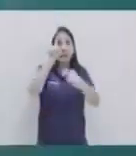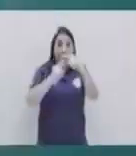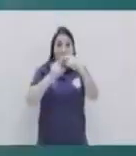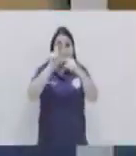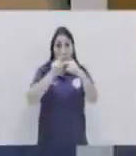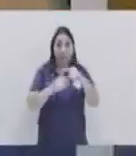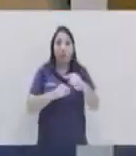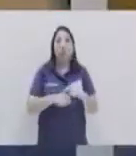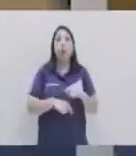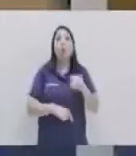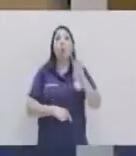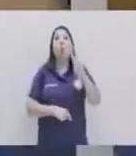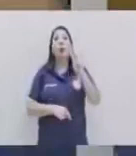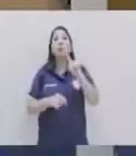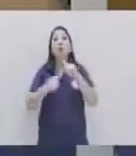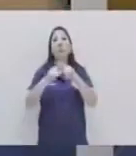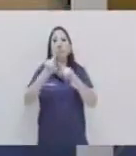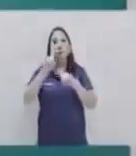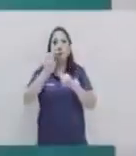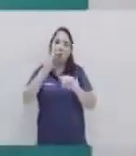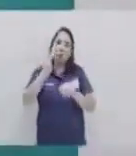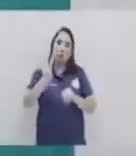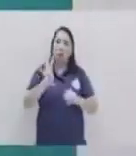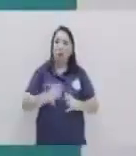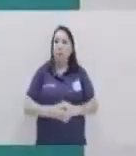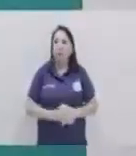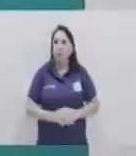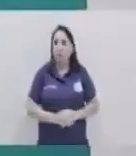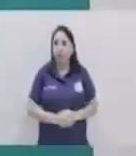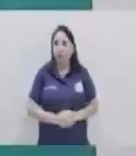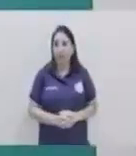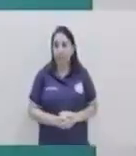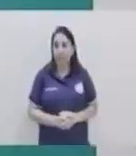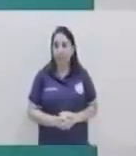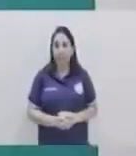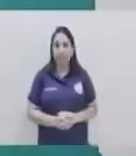Dividido 4 por 1, que serían 4. Esto sigue siendo K.